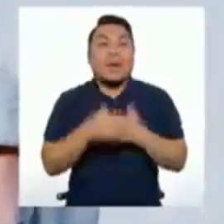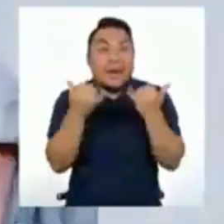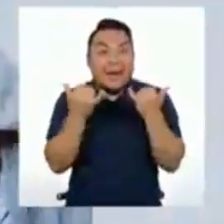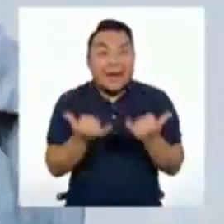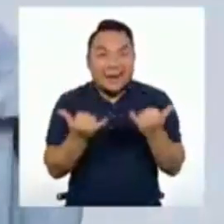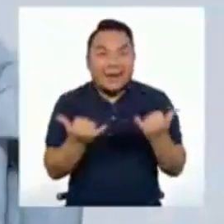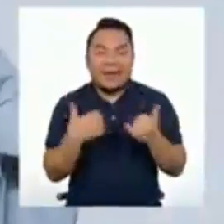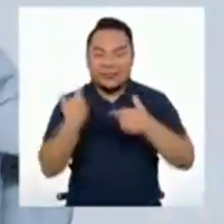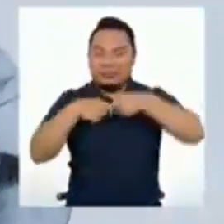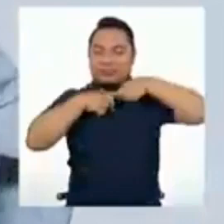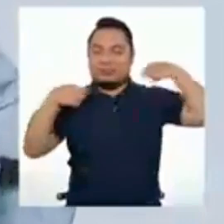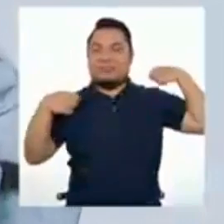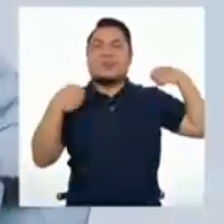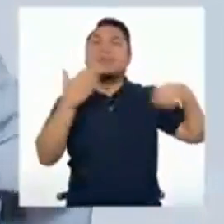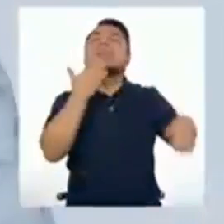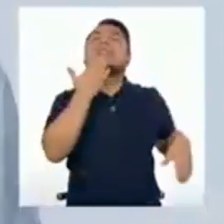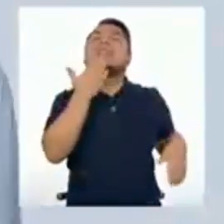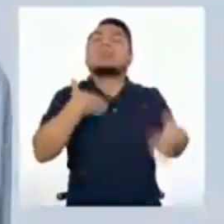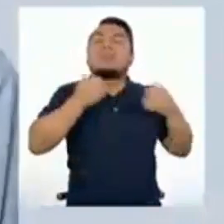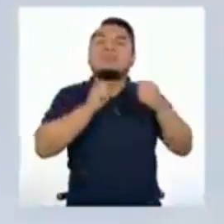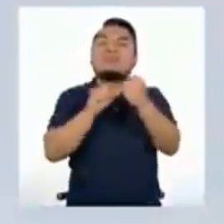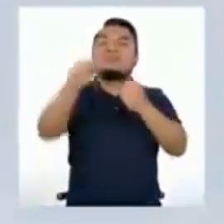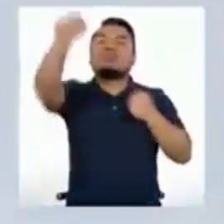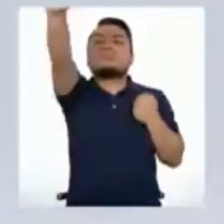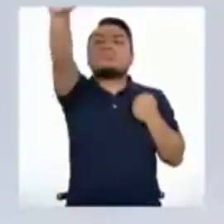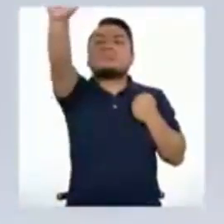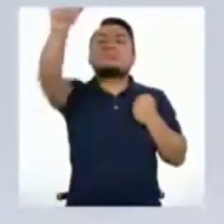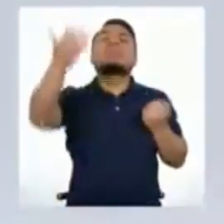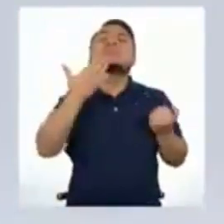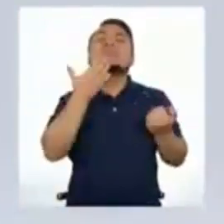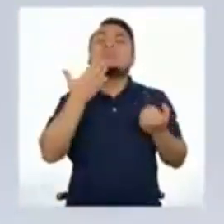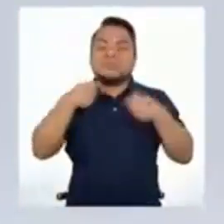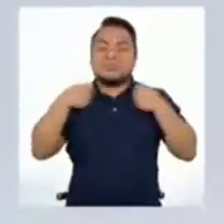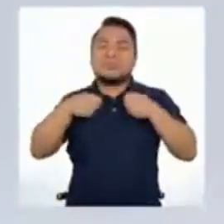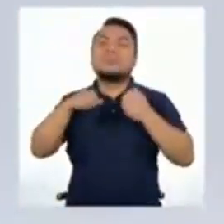Ahora, ¿quién soy? ¿Qué tengo encima?